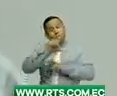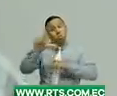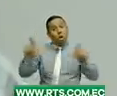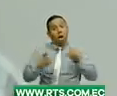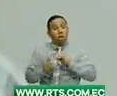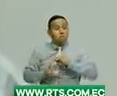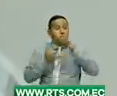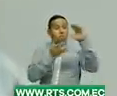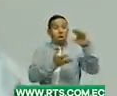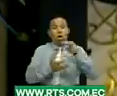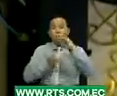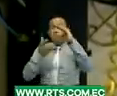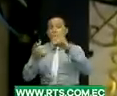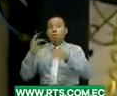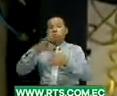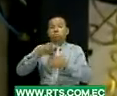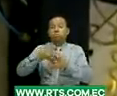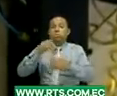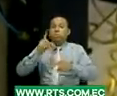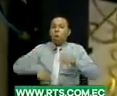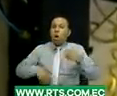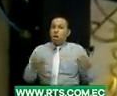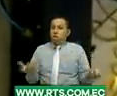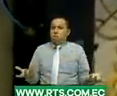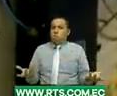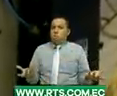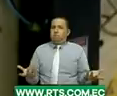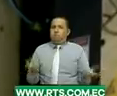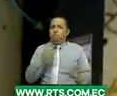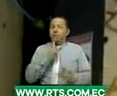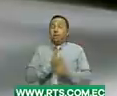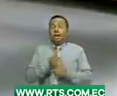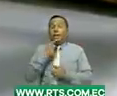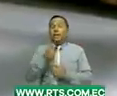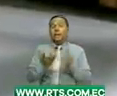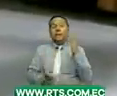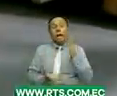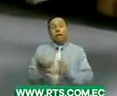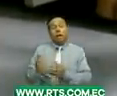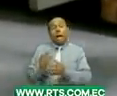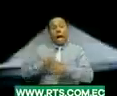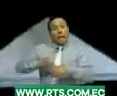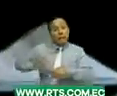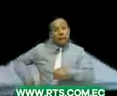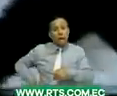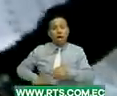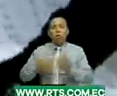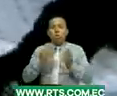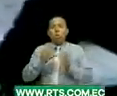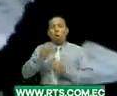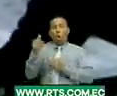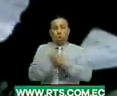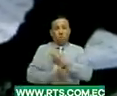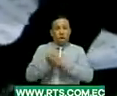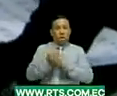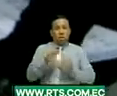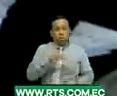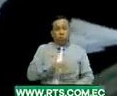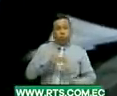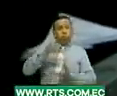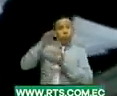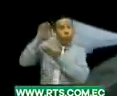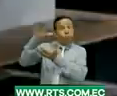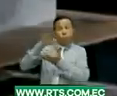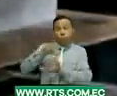Aguinaga expresa que de no llegar las papeletas electorales para la elección de parlamentarios andinos a las jurisdicciones del exterior, las elecciones deberían